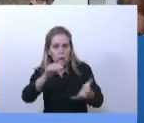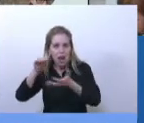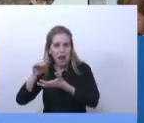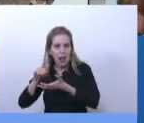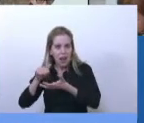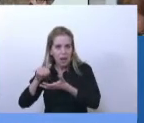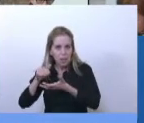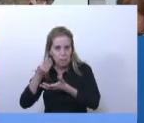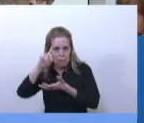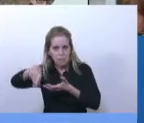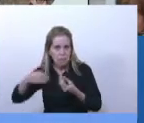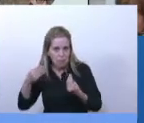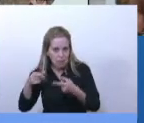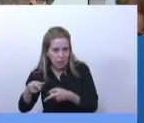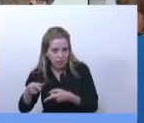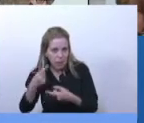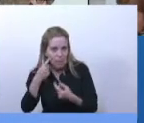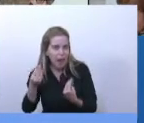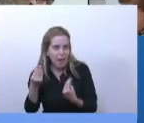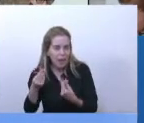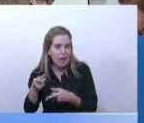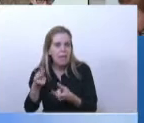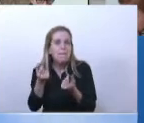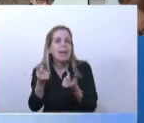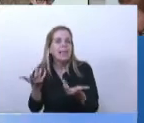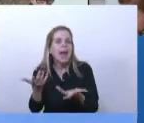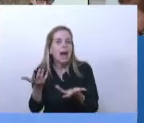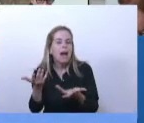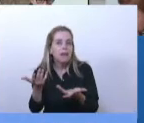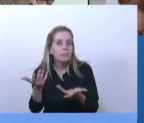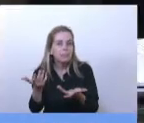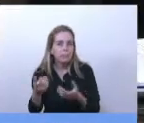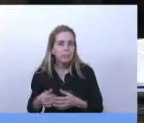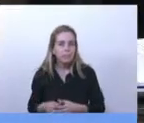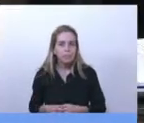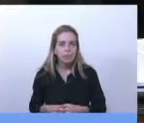criterio de sustentabilidad que podríamos haber tenido